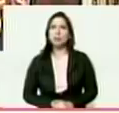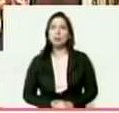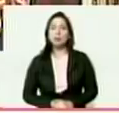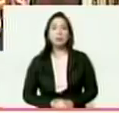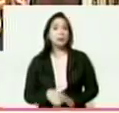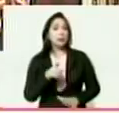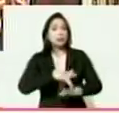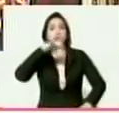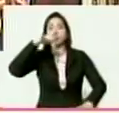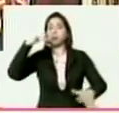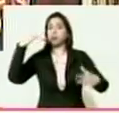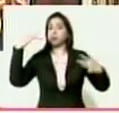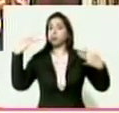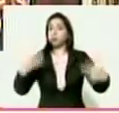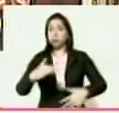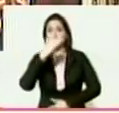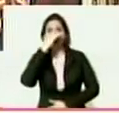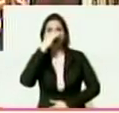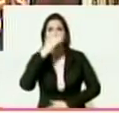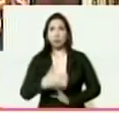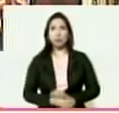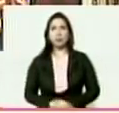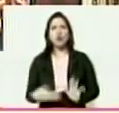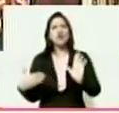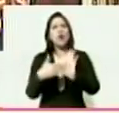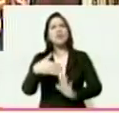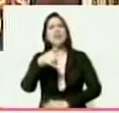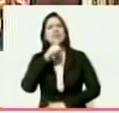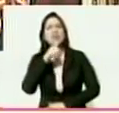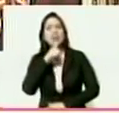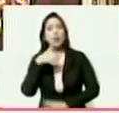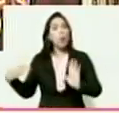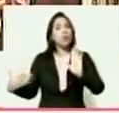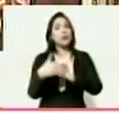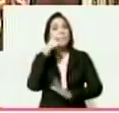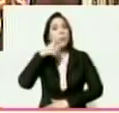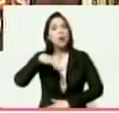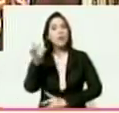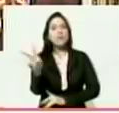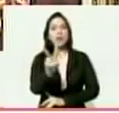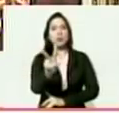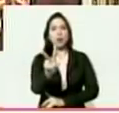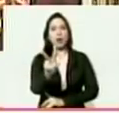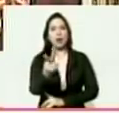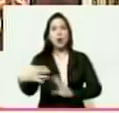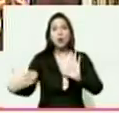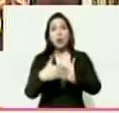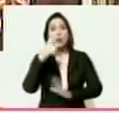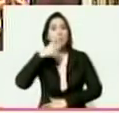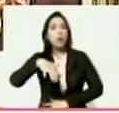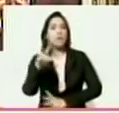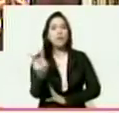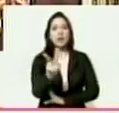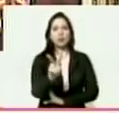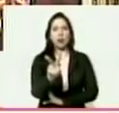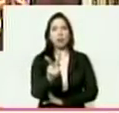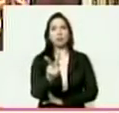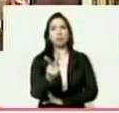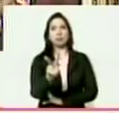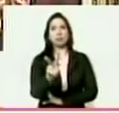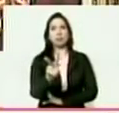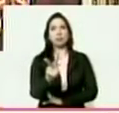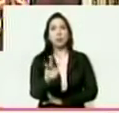Delito, crimen. ¿Contra quién? Contra el pueblo de Venezuela. Contra el pueblo de Venezuela.